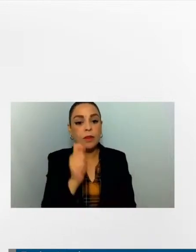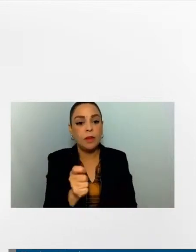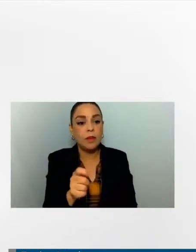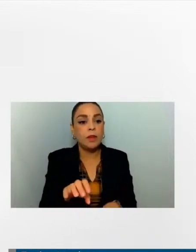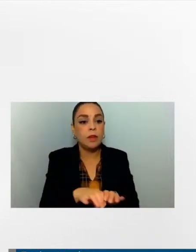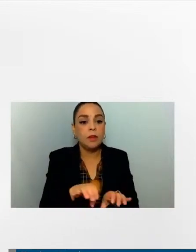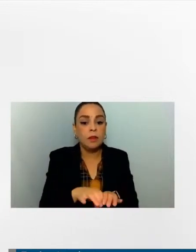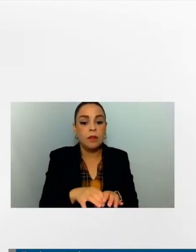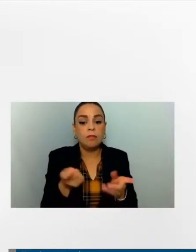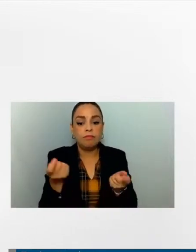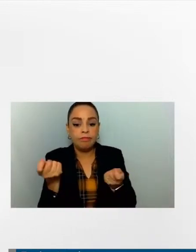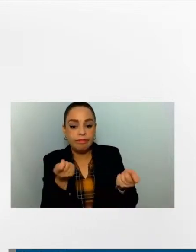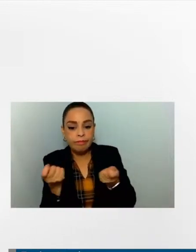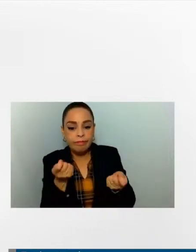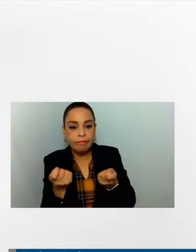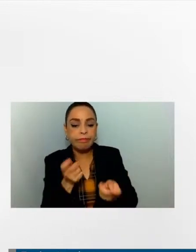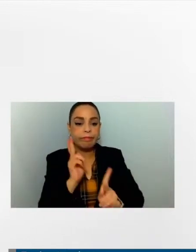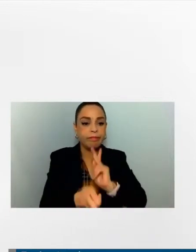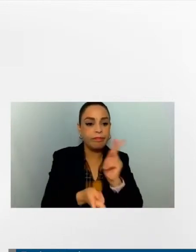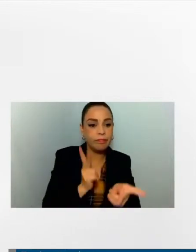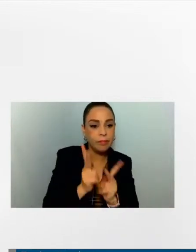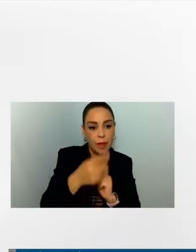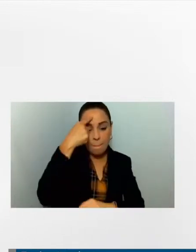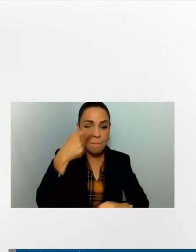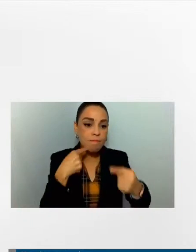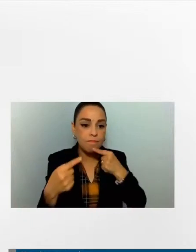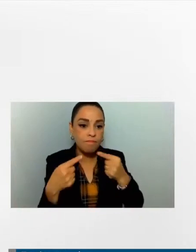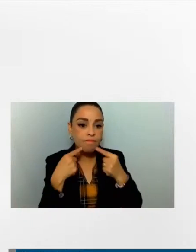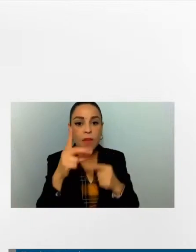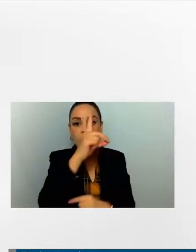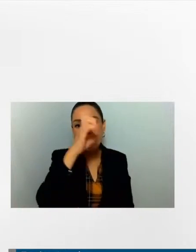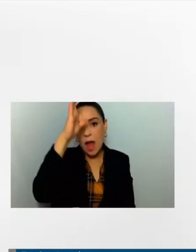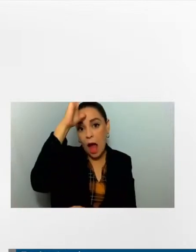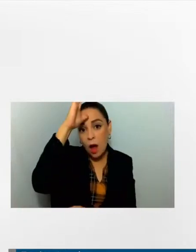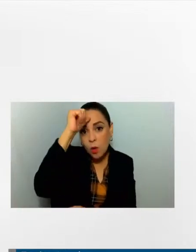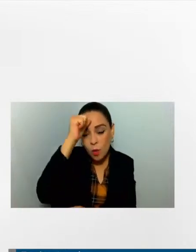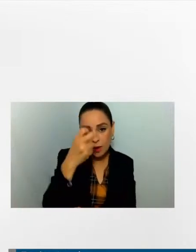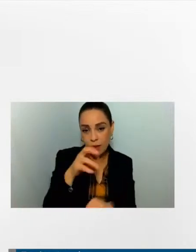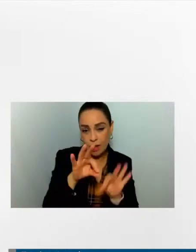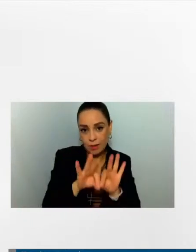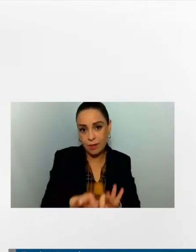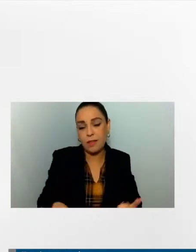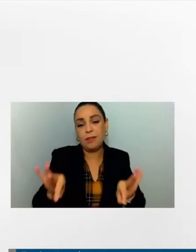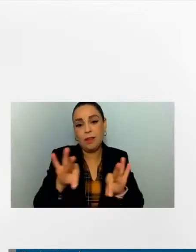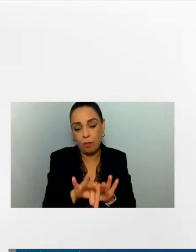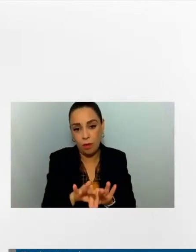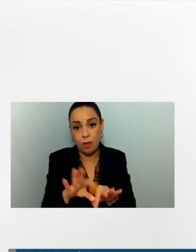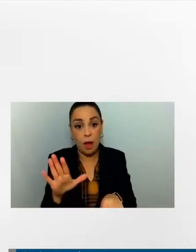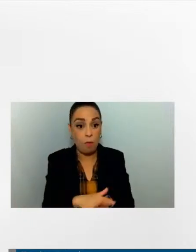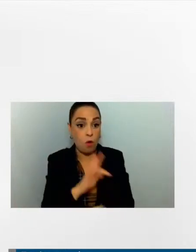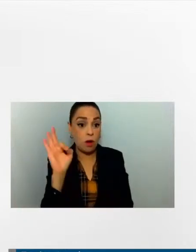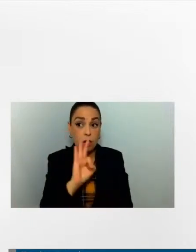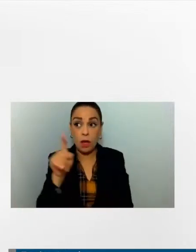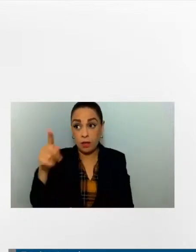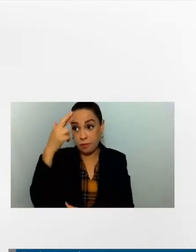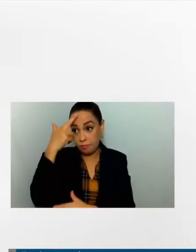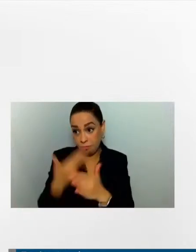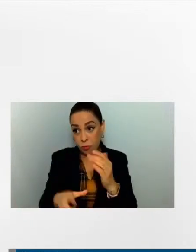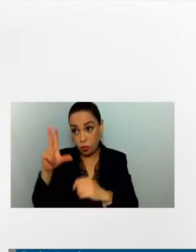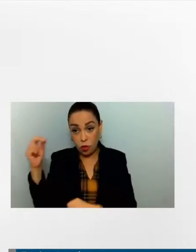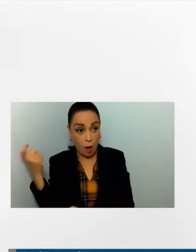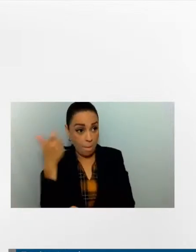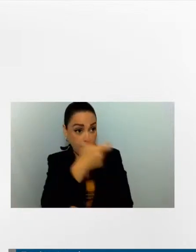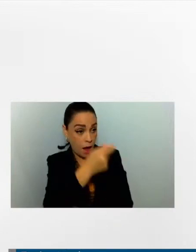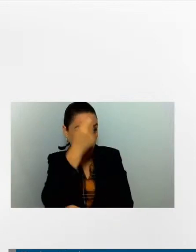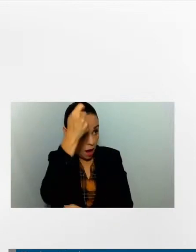insistir yo en esto de la mediación porque también pensaba, quizá no se cumplen con las obligaciones alimentarias porque la sentencia es